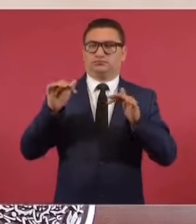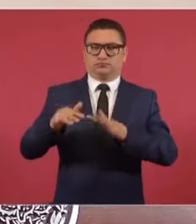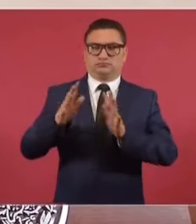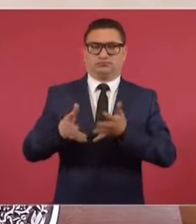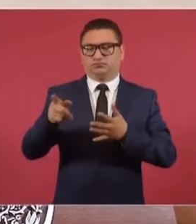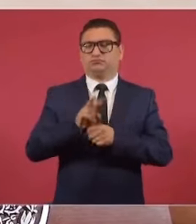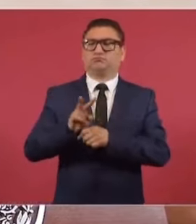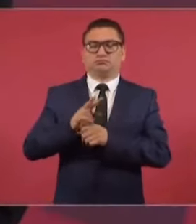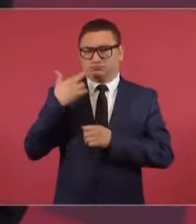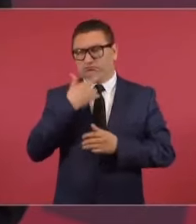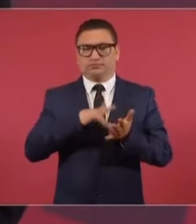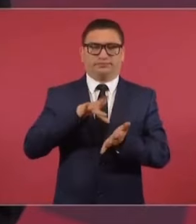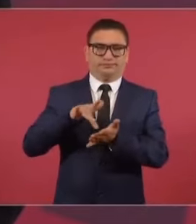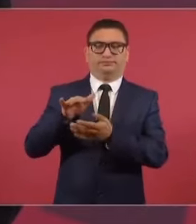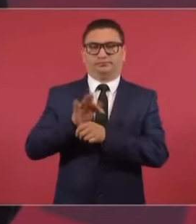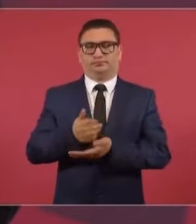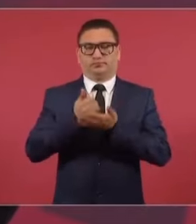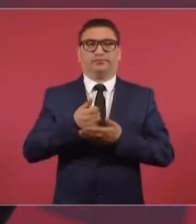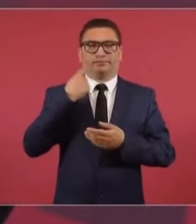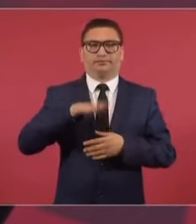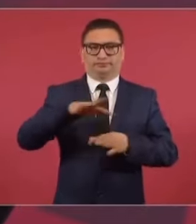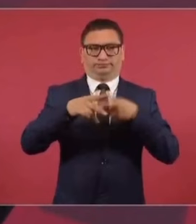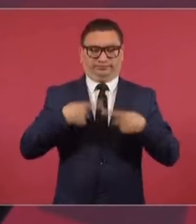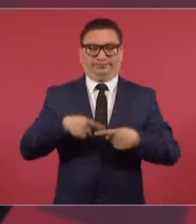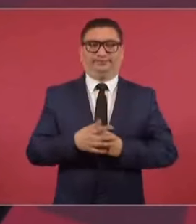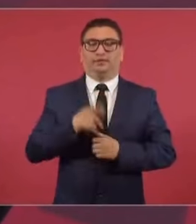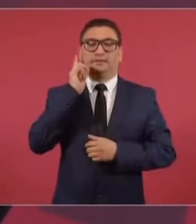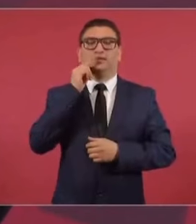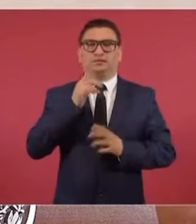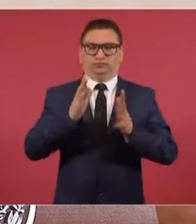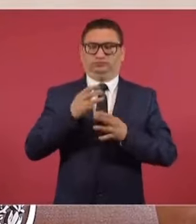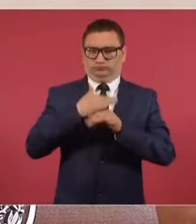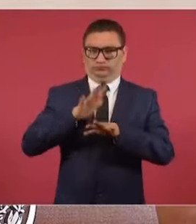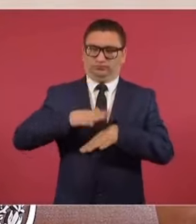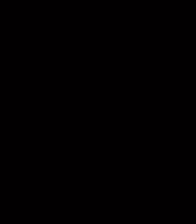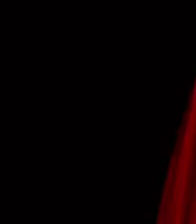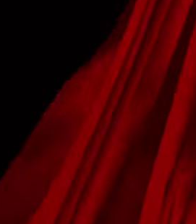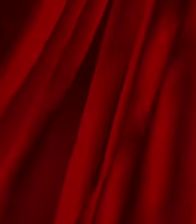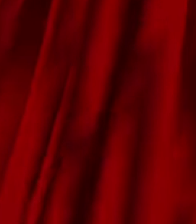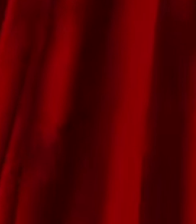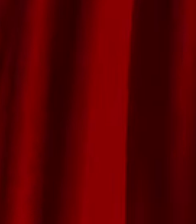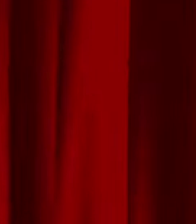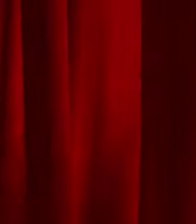están ahí custodiando, apoyando, protegiendo a la población. Pero mañana vamos a tener más información sobre esto.